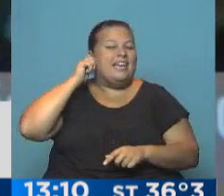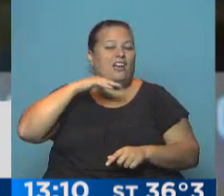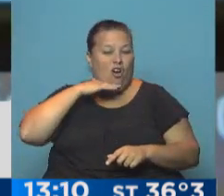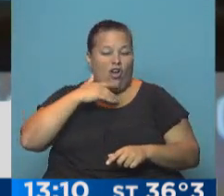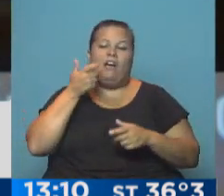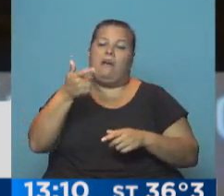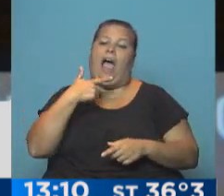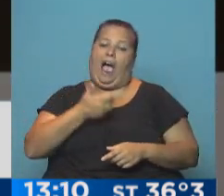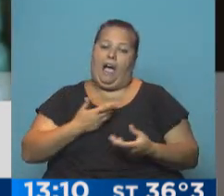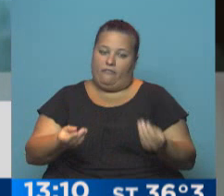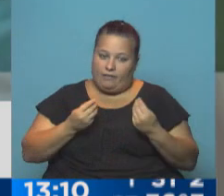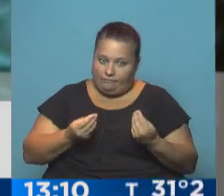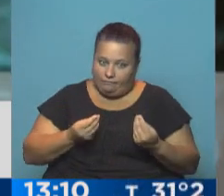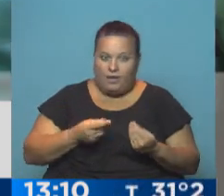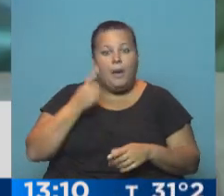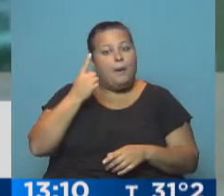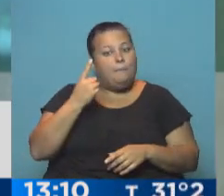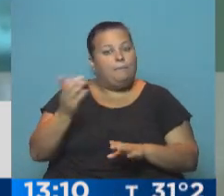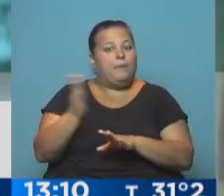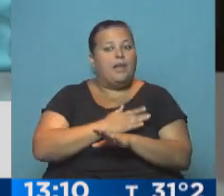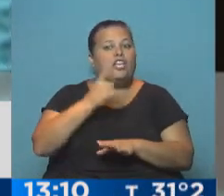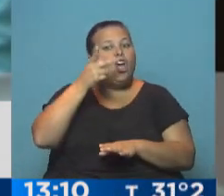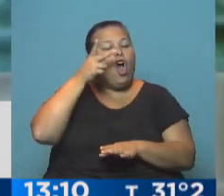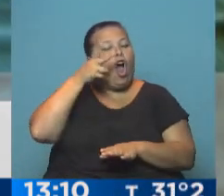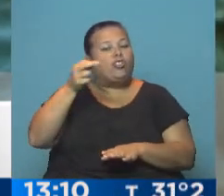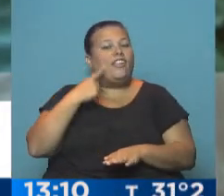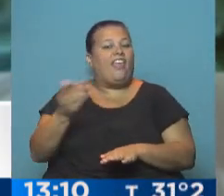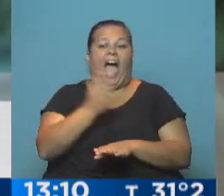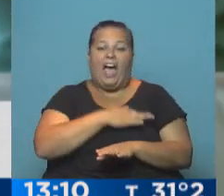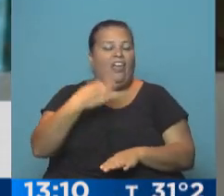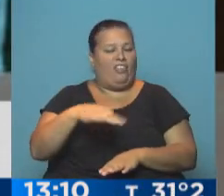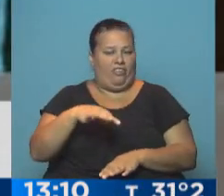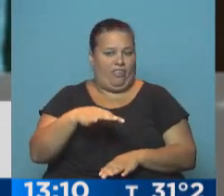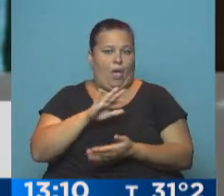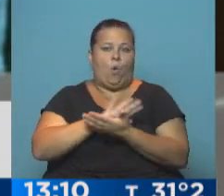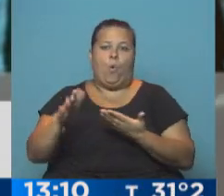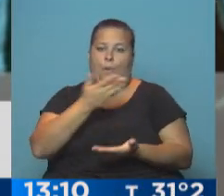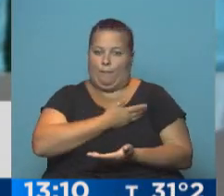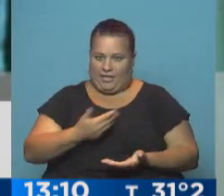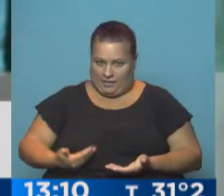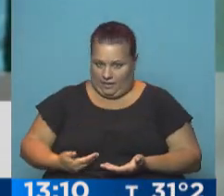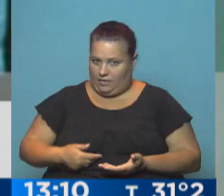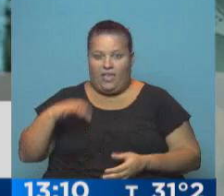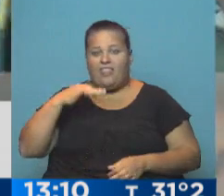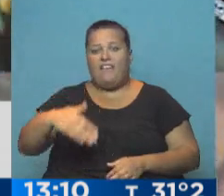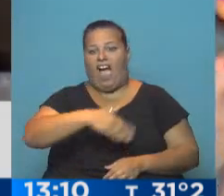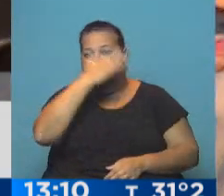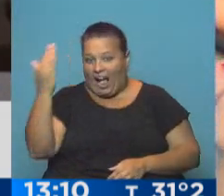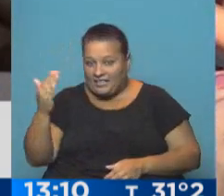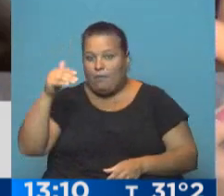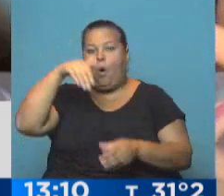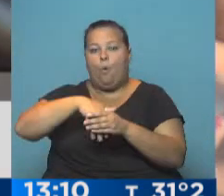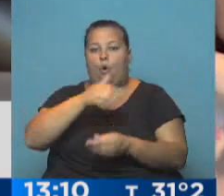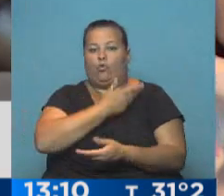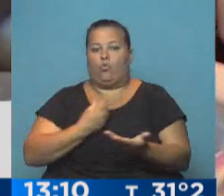AFA diciéndole, muchachos, antes de los 80 días tiene que haber un nuevo presidente, tienen que hacer la asamblea y elegir